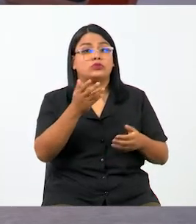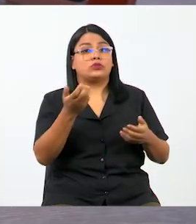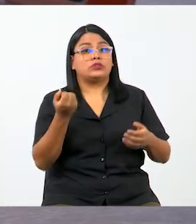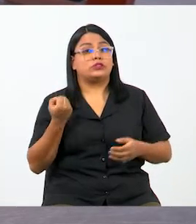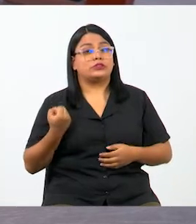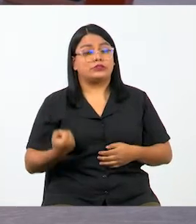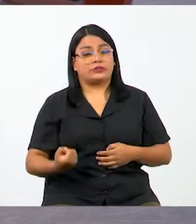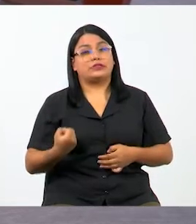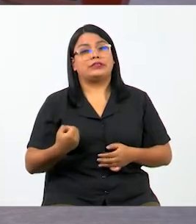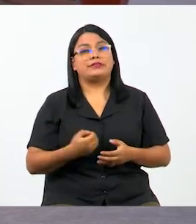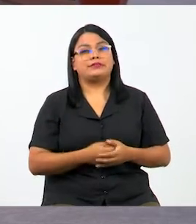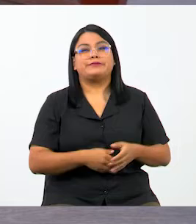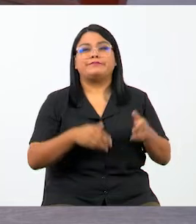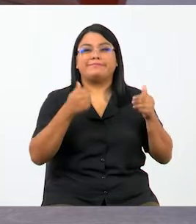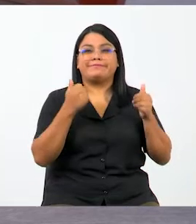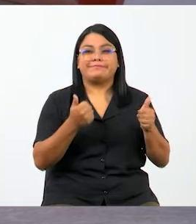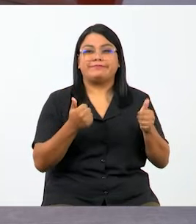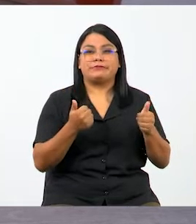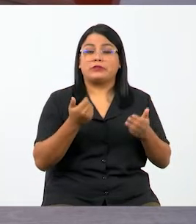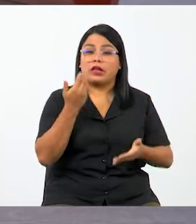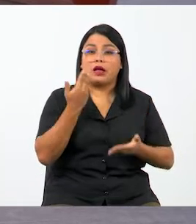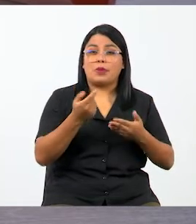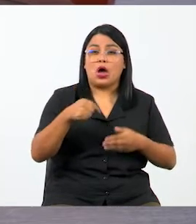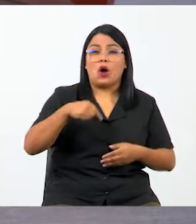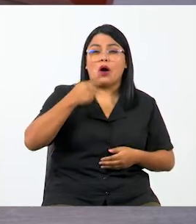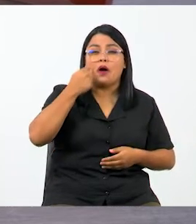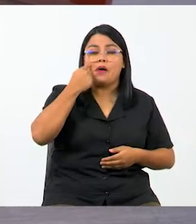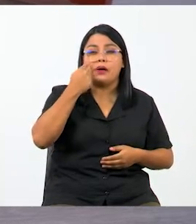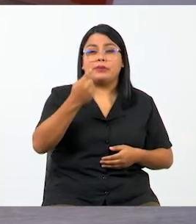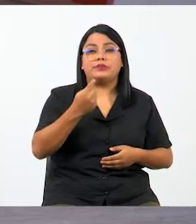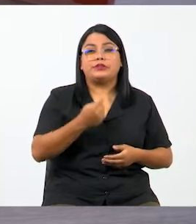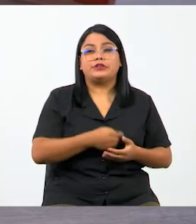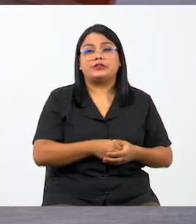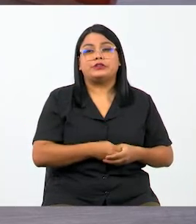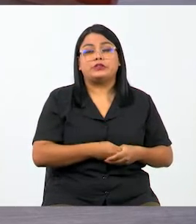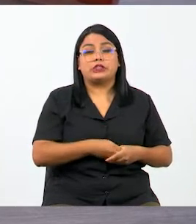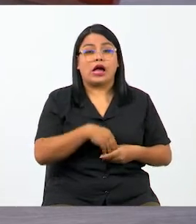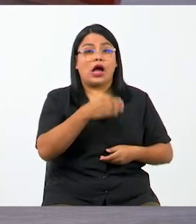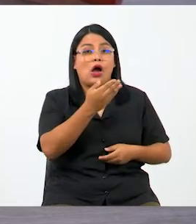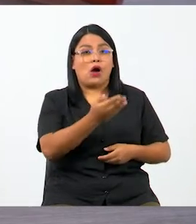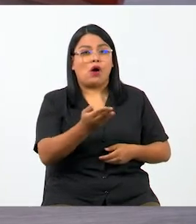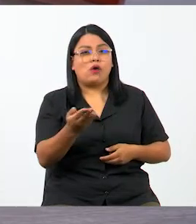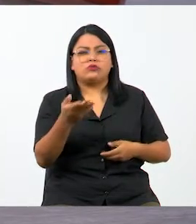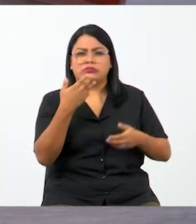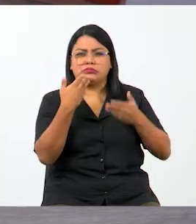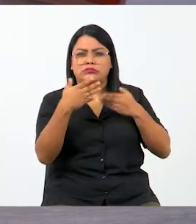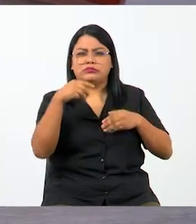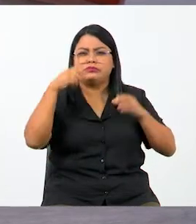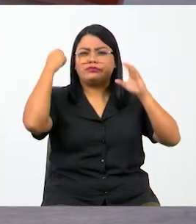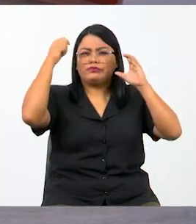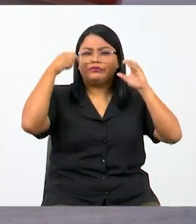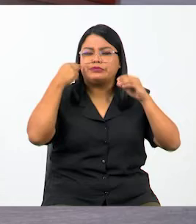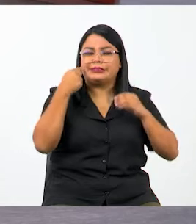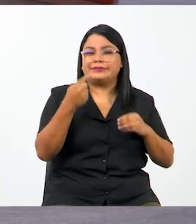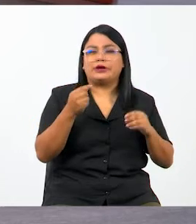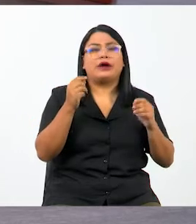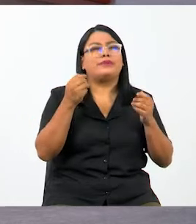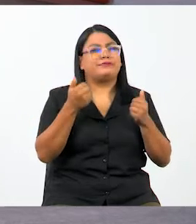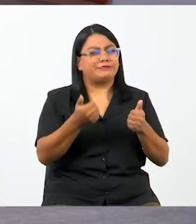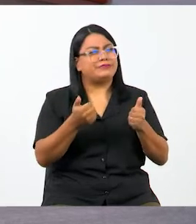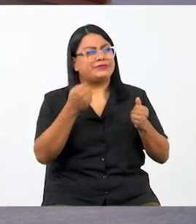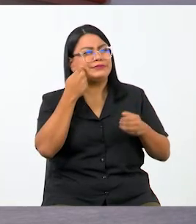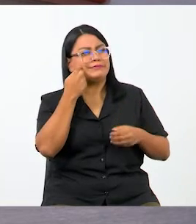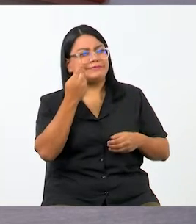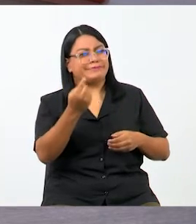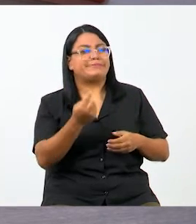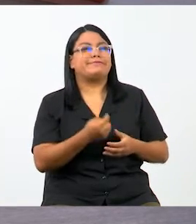¿Y qué te parece si vemos a continuación estos aspectos que acabamos de mencionar? Exacto. Vamos a ver entonces los